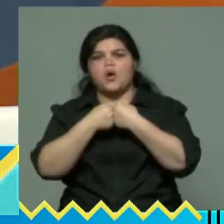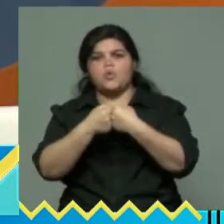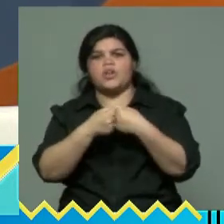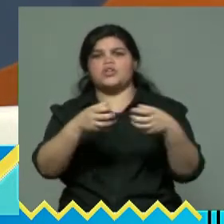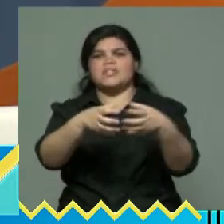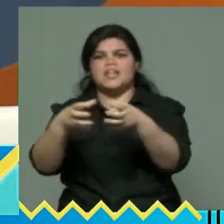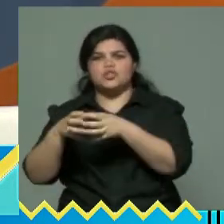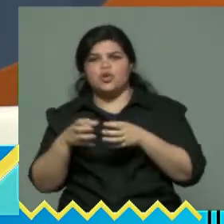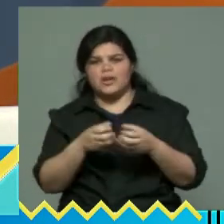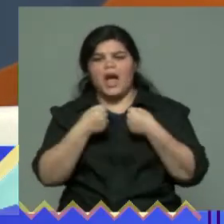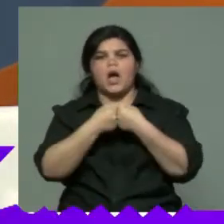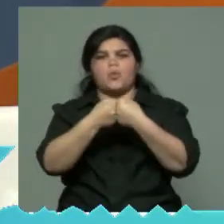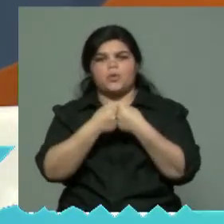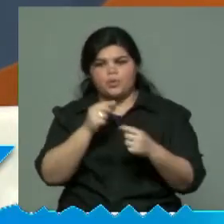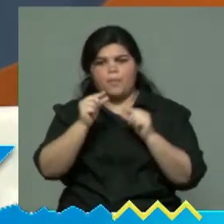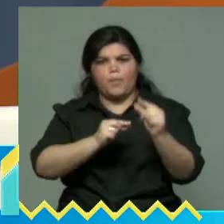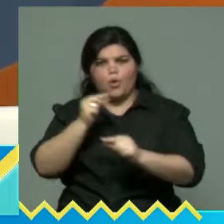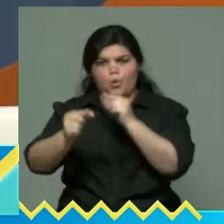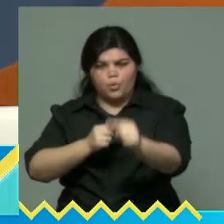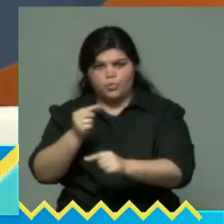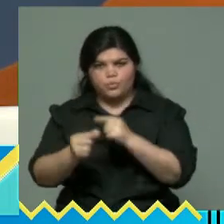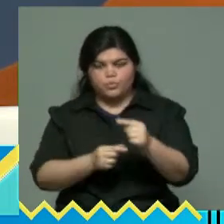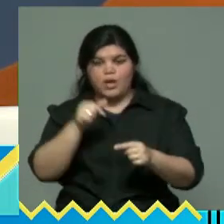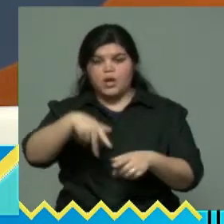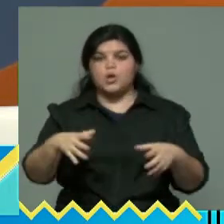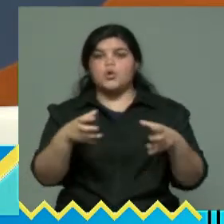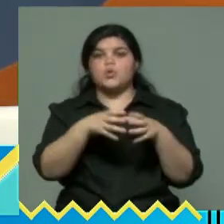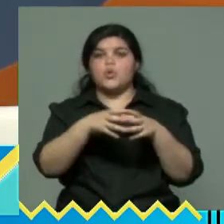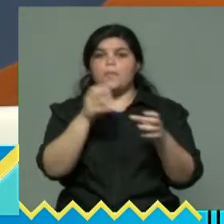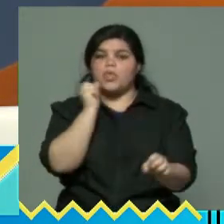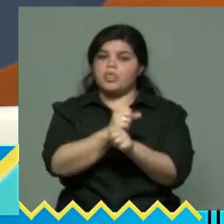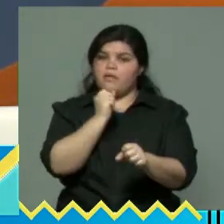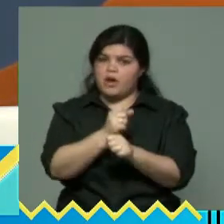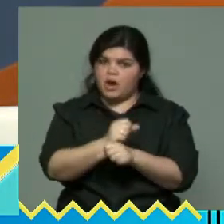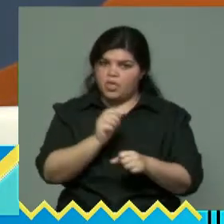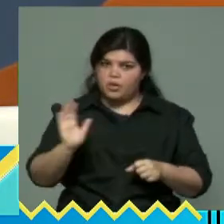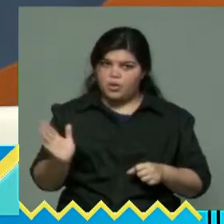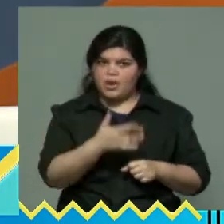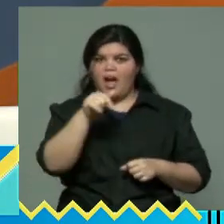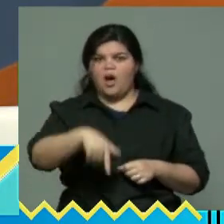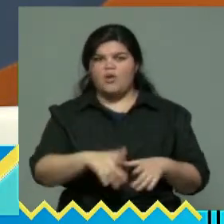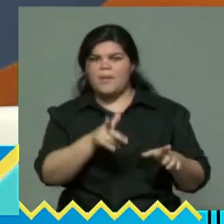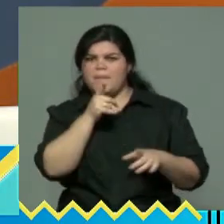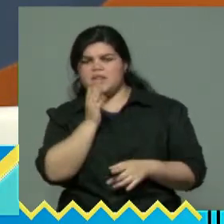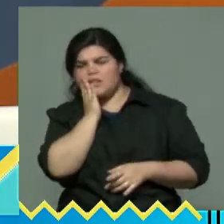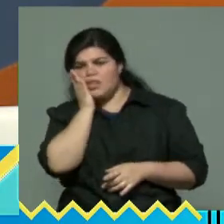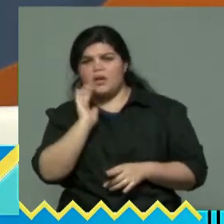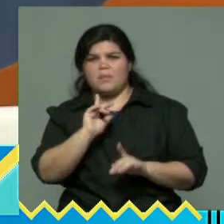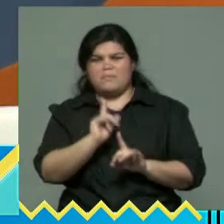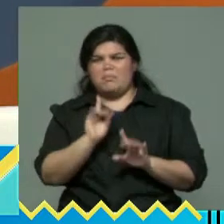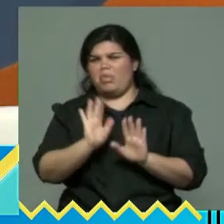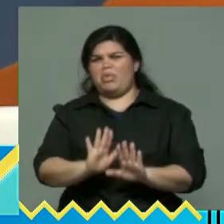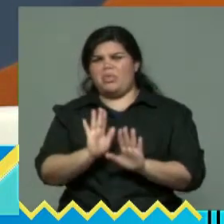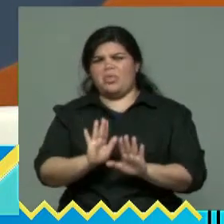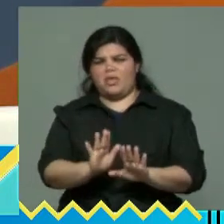y en la Argentina y el sector trabajador, digamos, uno puede verlo ahora medio dormido, pero es un sector que tradicionalmente, históricamente ha